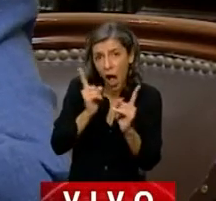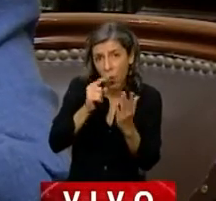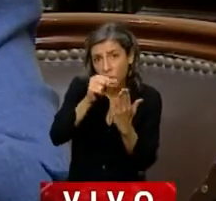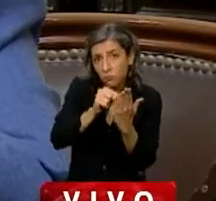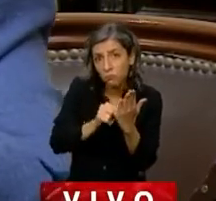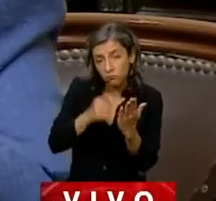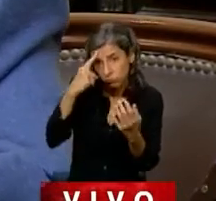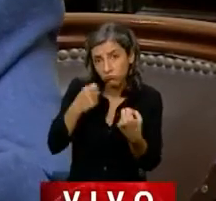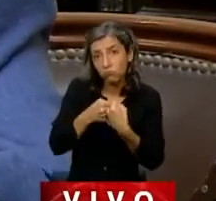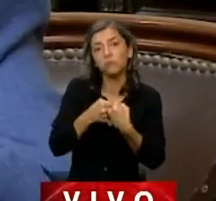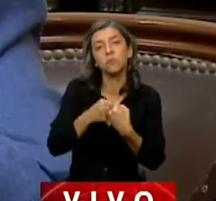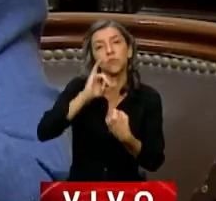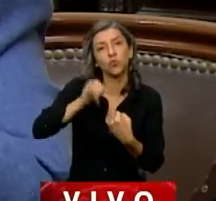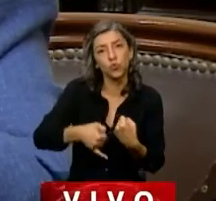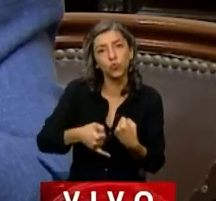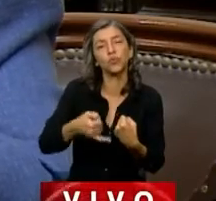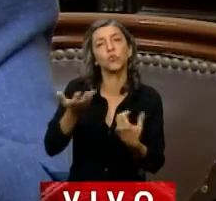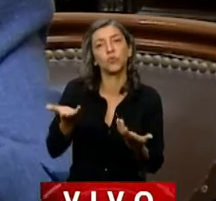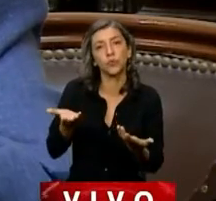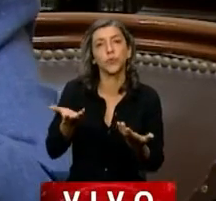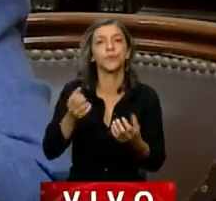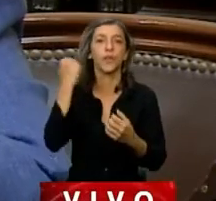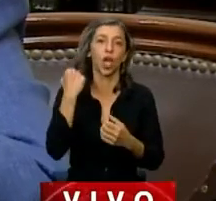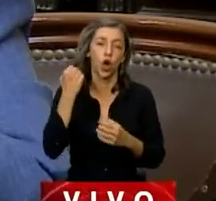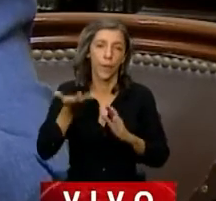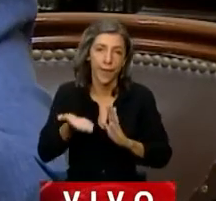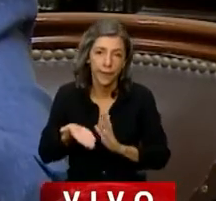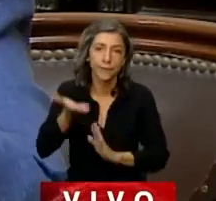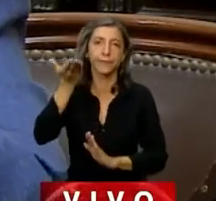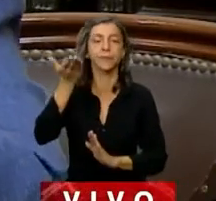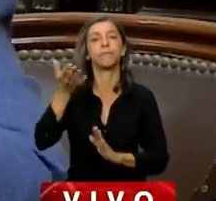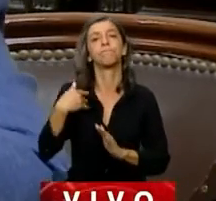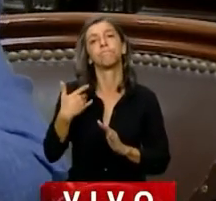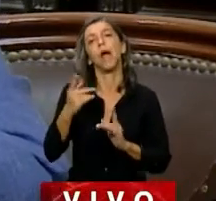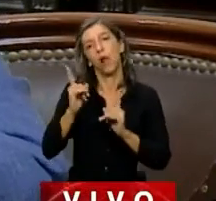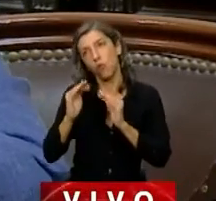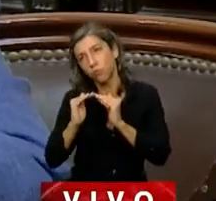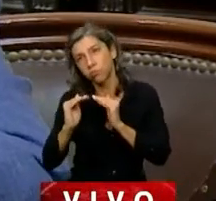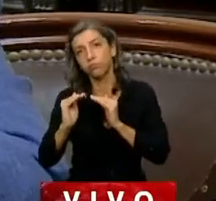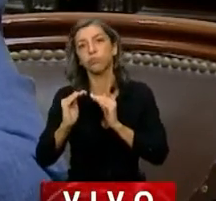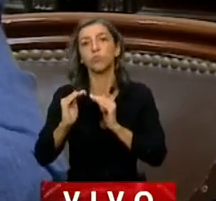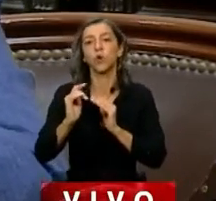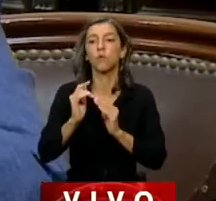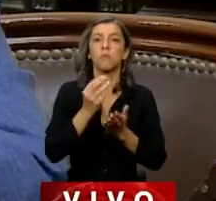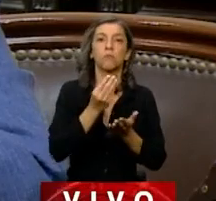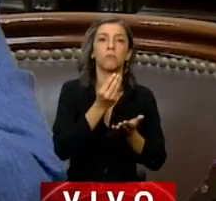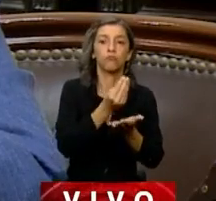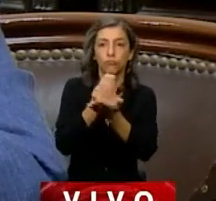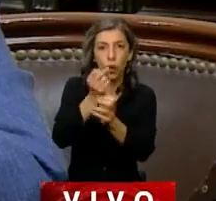las comparto: crecimiento actual de la economía, estabilidad de la macro, expansión del empleo.